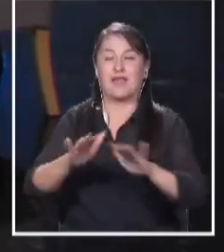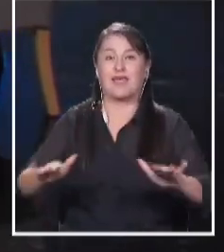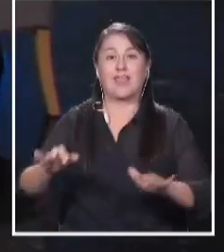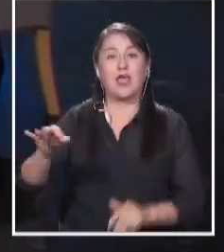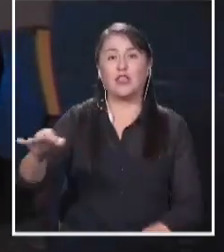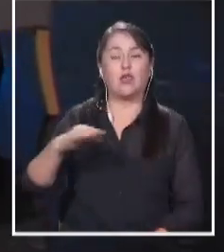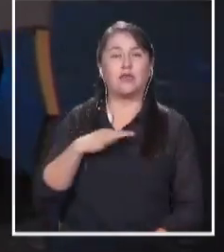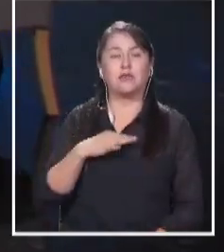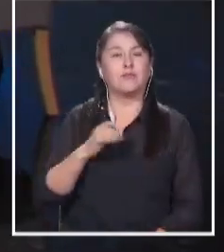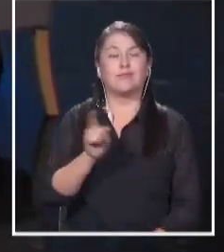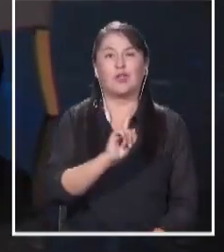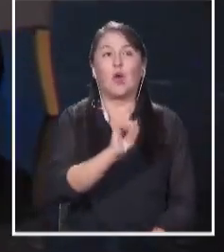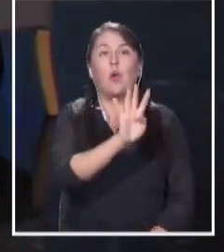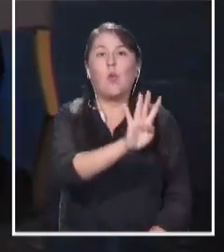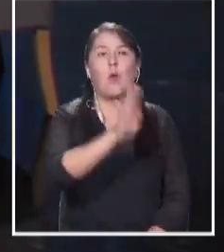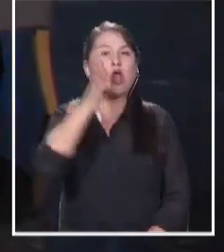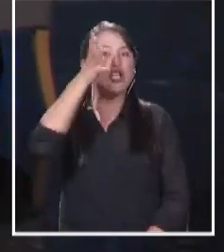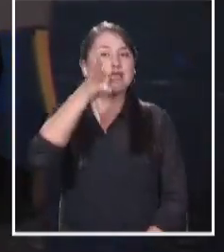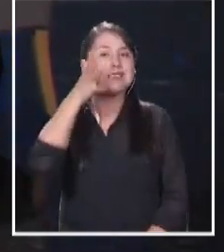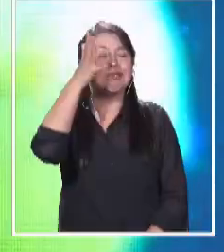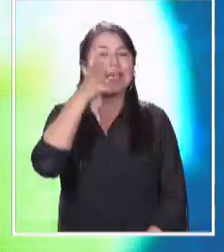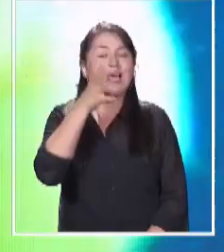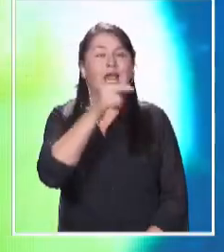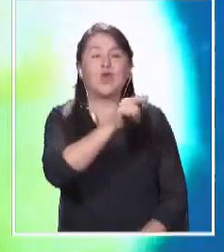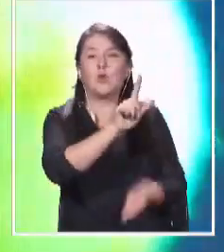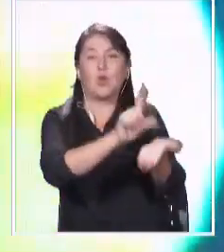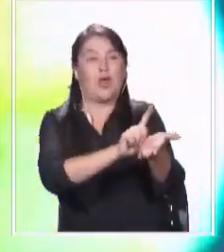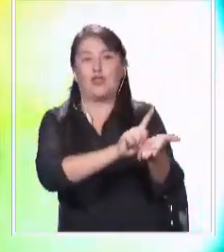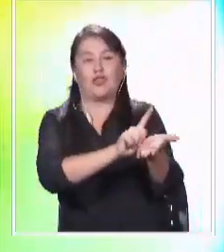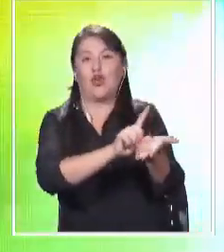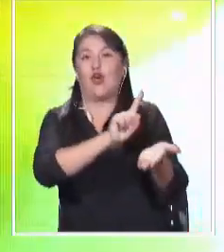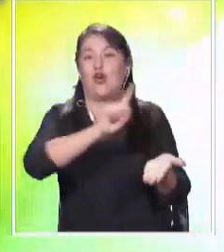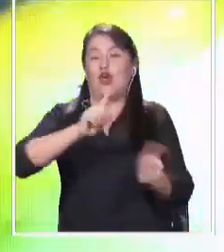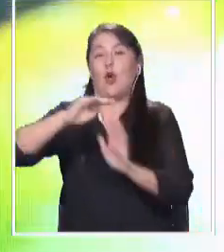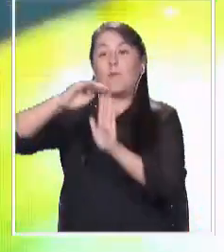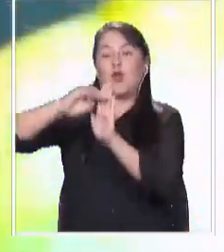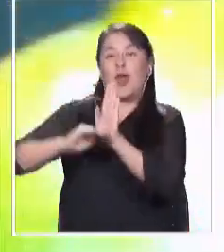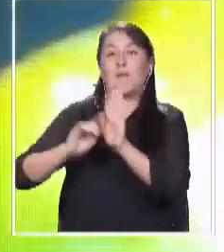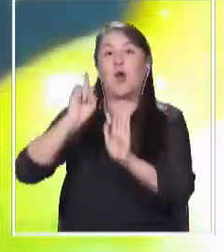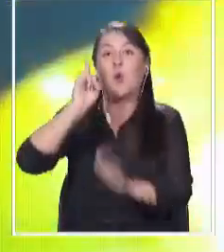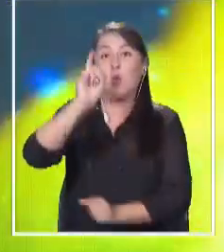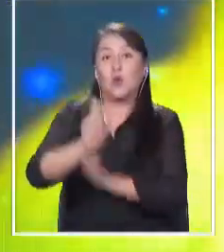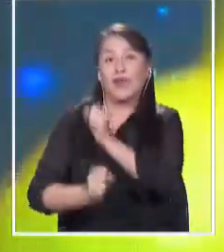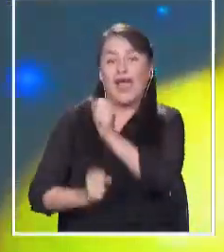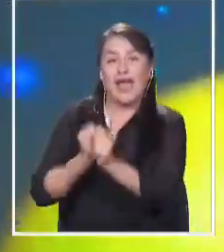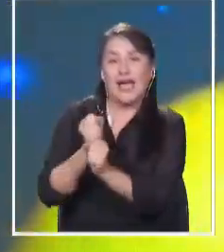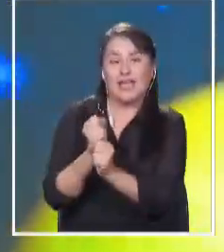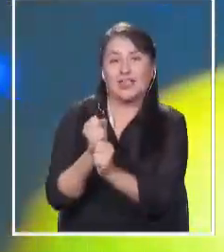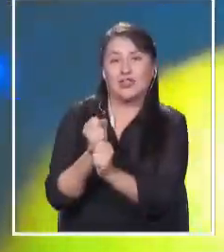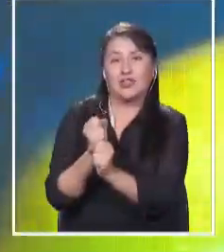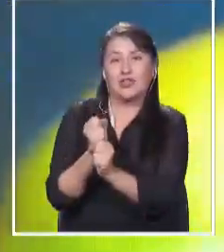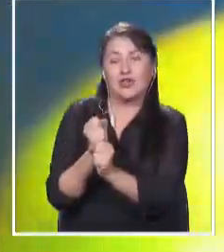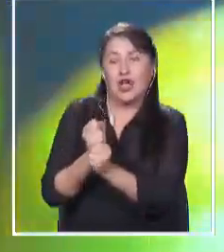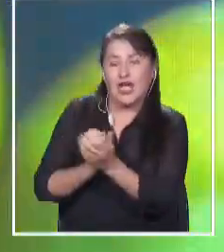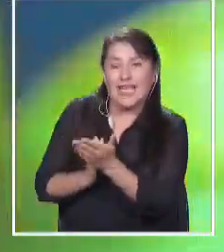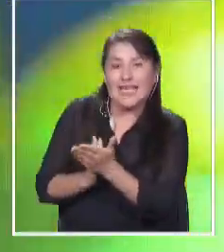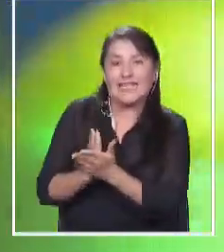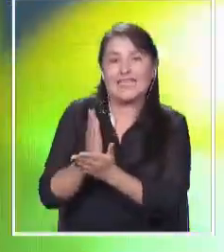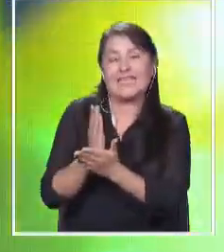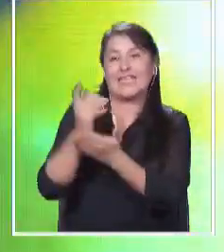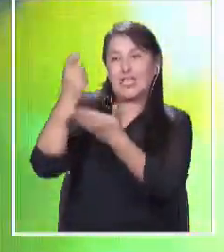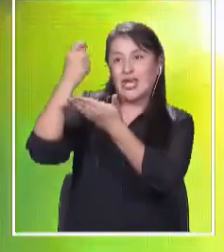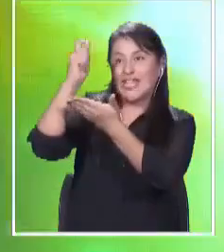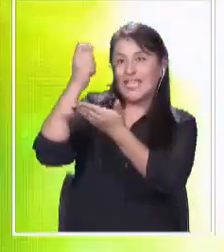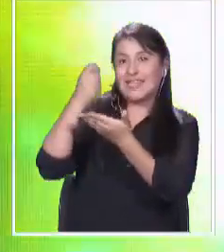No van a ser 4 charlas puntuales en un sitio, sino que va a ser un programa de un año que requiere un inicio de evaluación